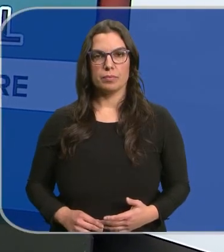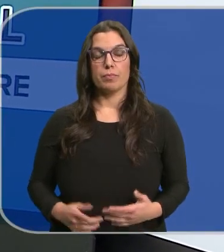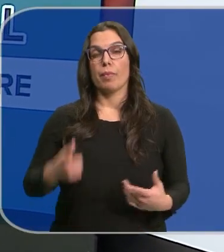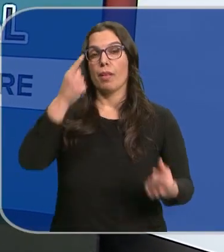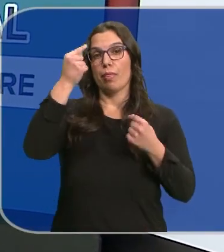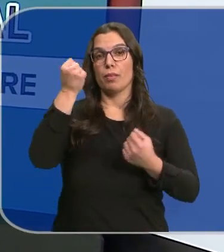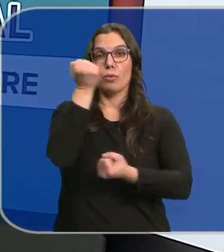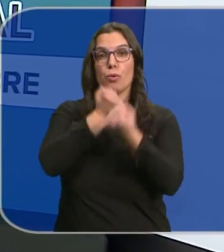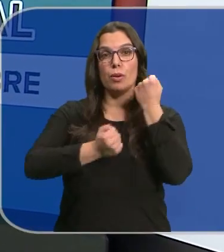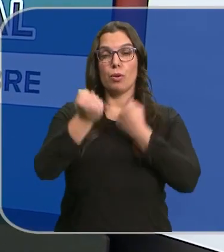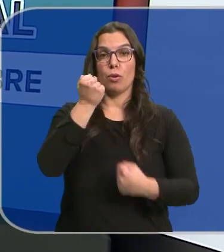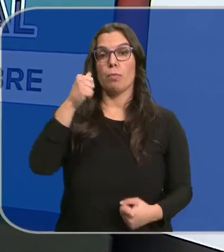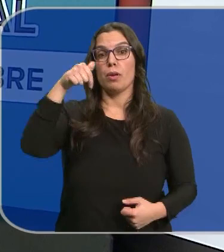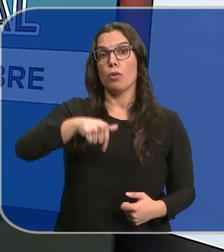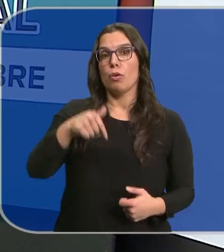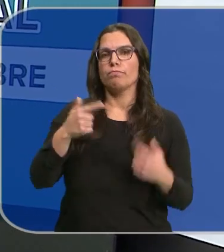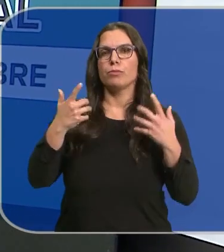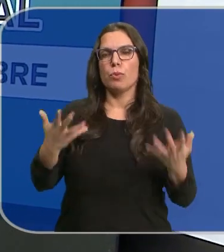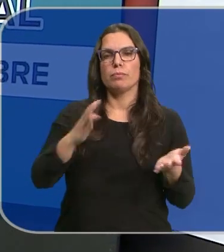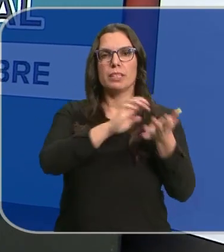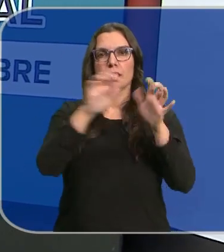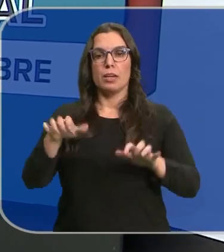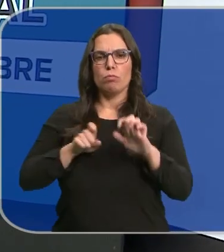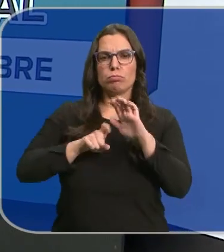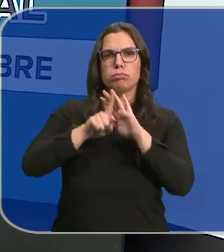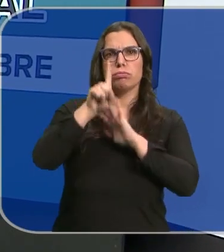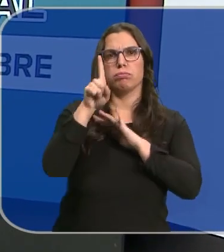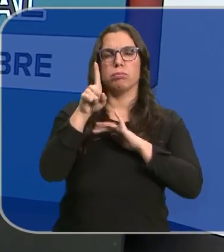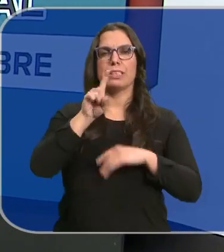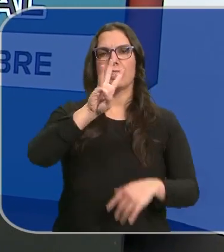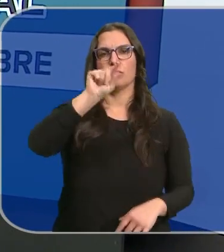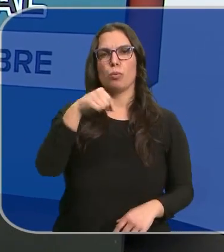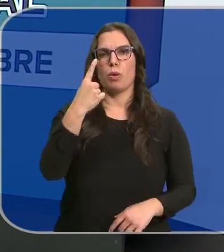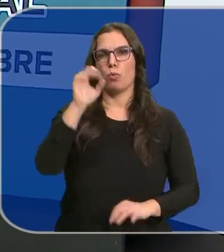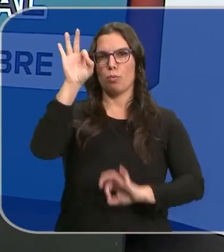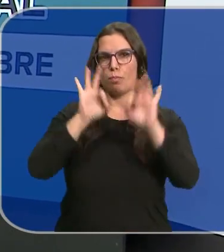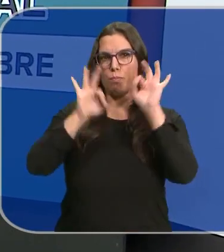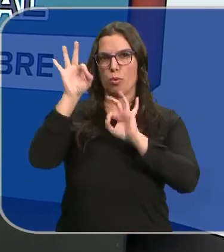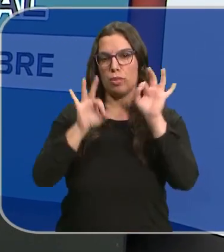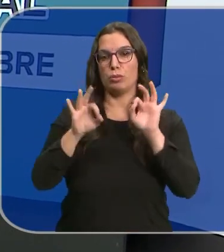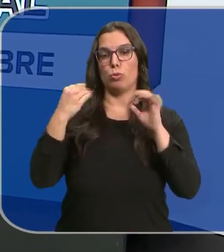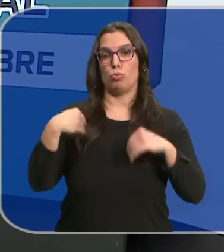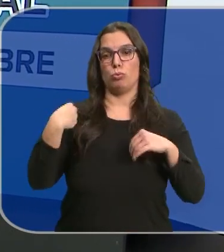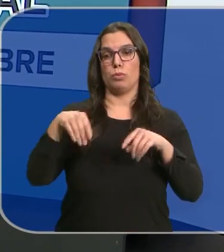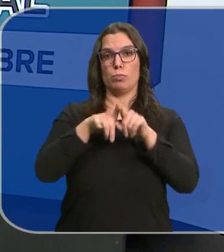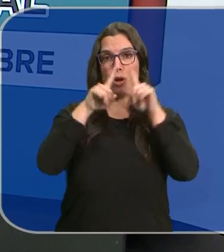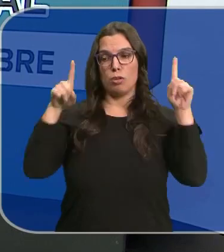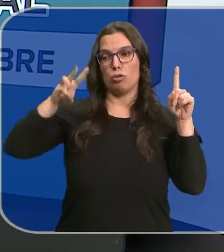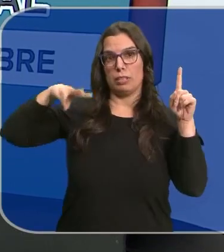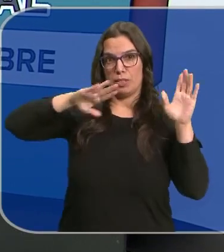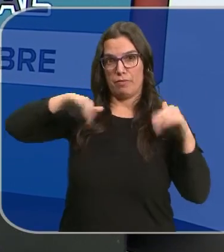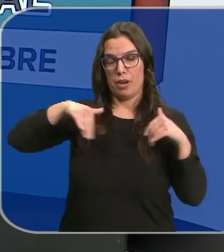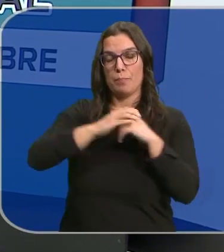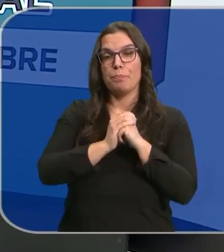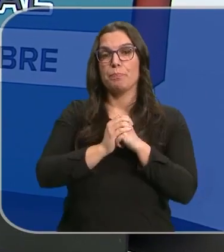El dato económico del día es este. Castilla y León creció a este ritmo, al 3,1% en el tercer trimestre. Se